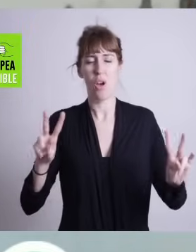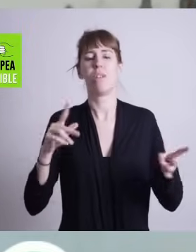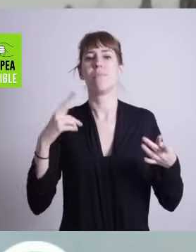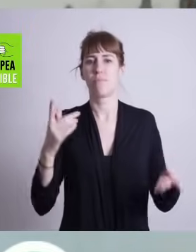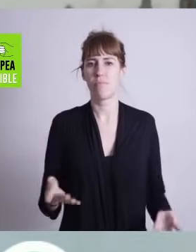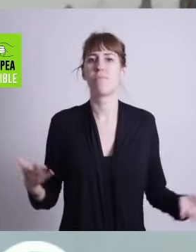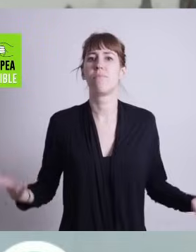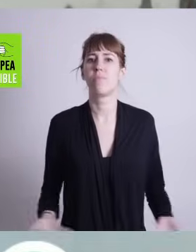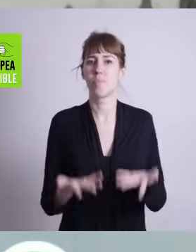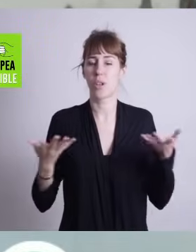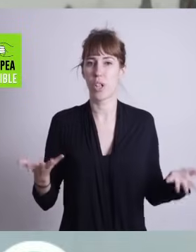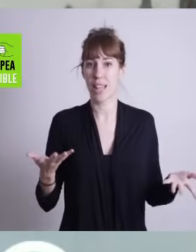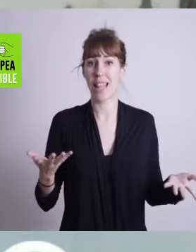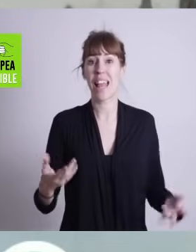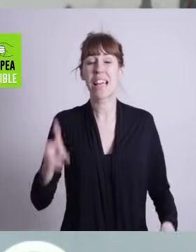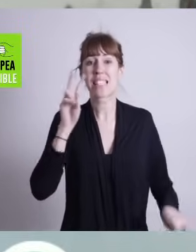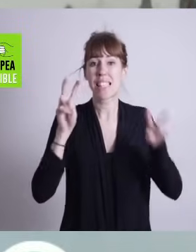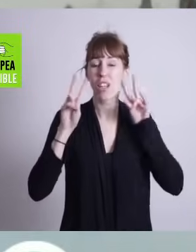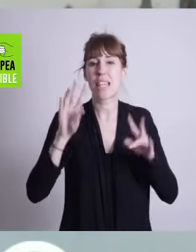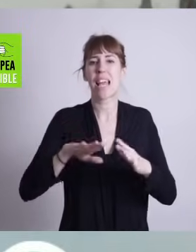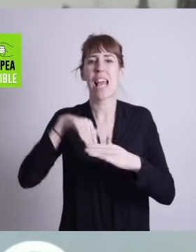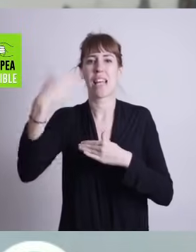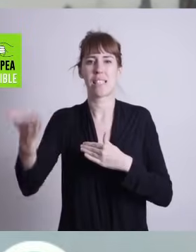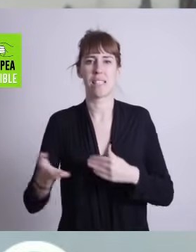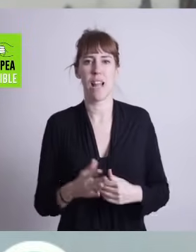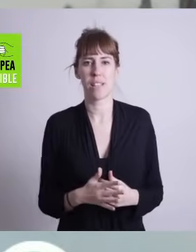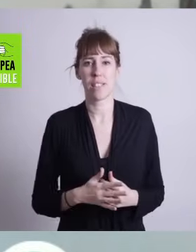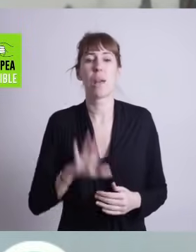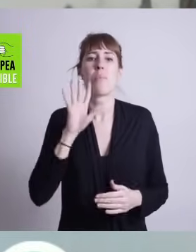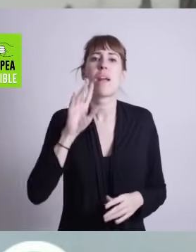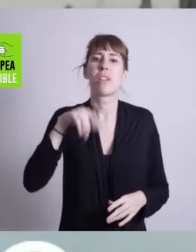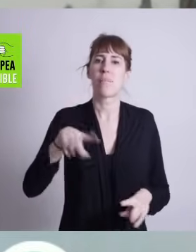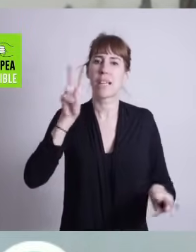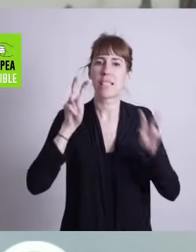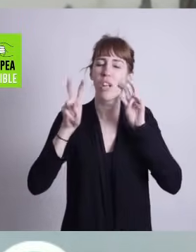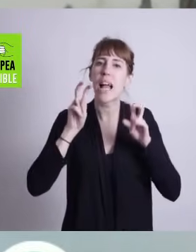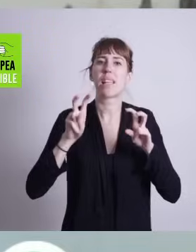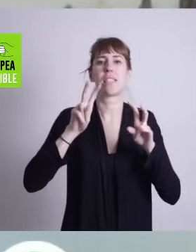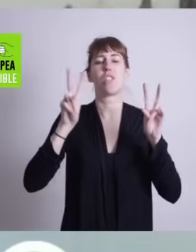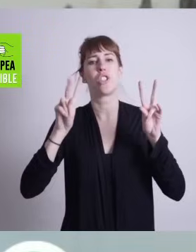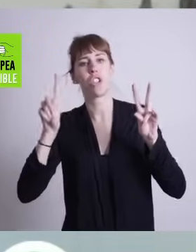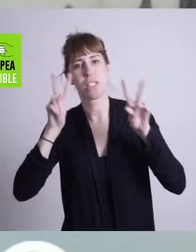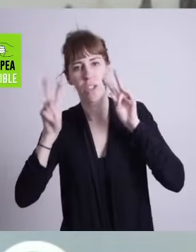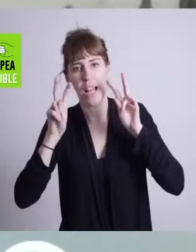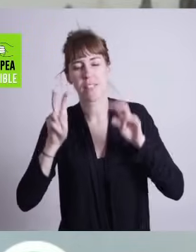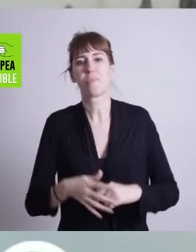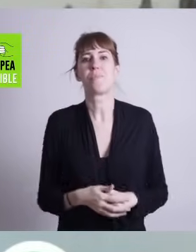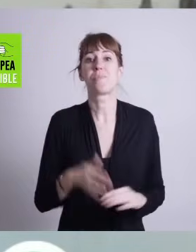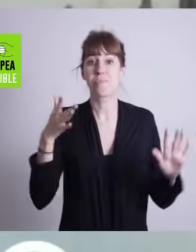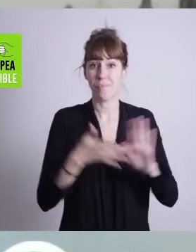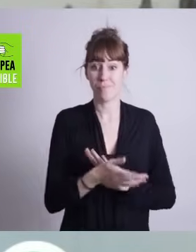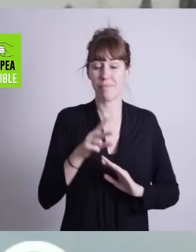sentidos extrasensoriales, pero también los sensoriales. Y ahí entra el